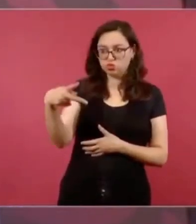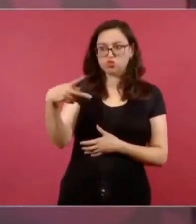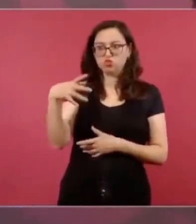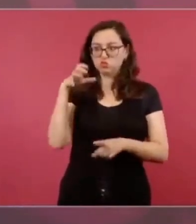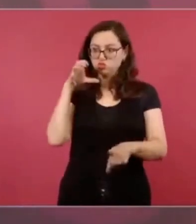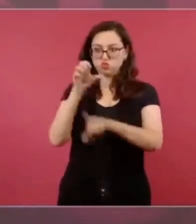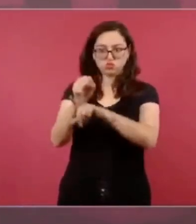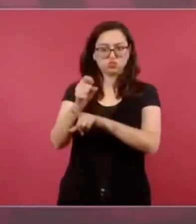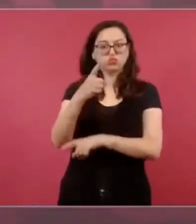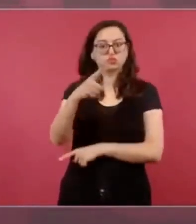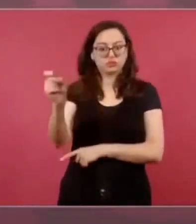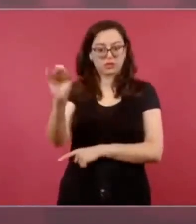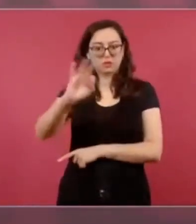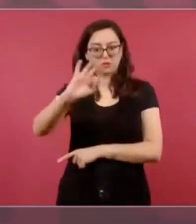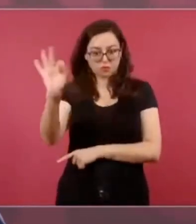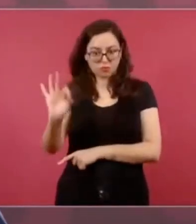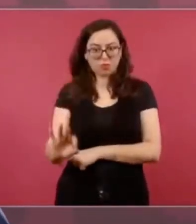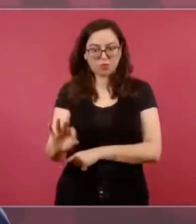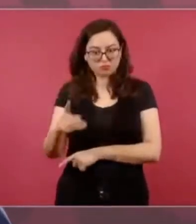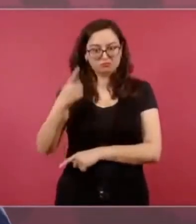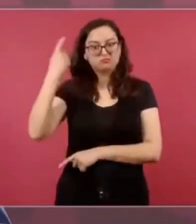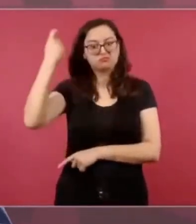a los que se vayan